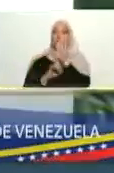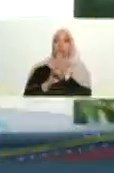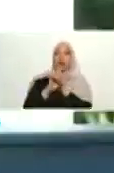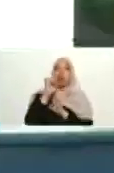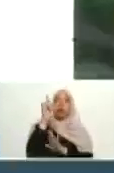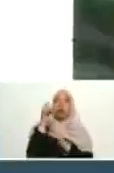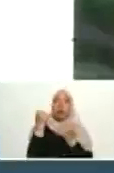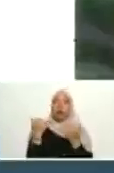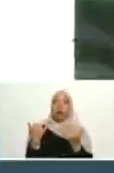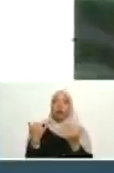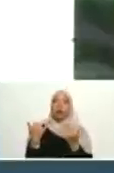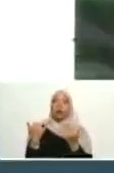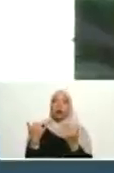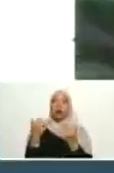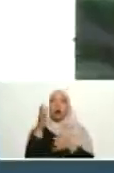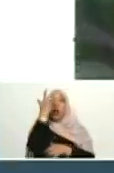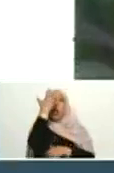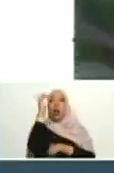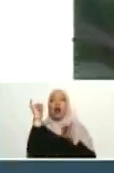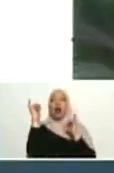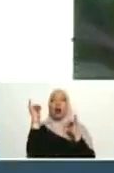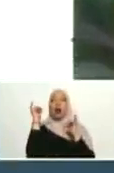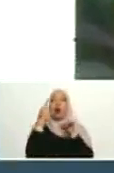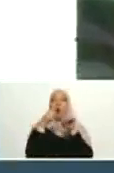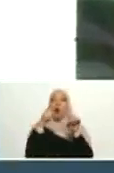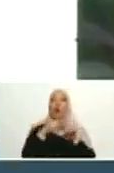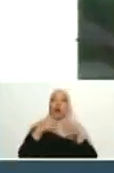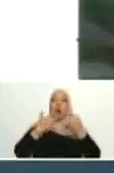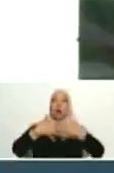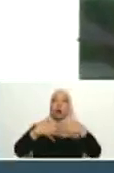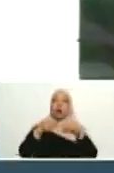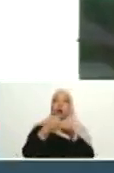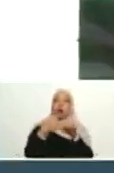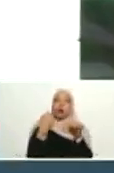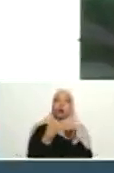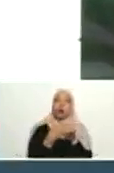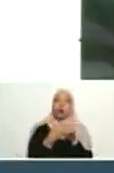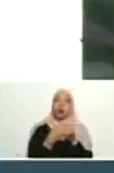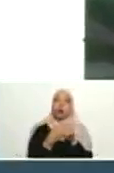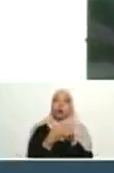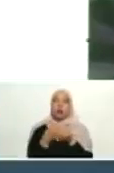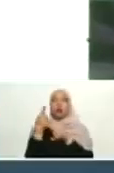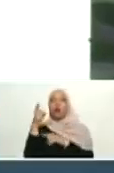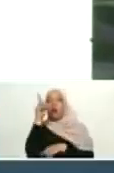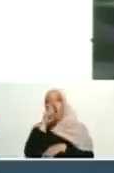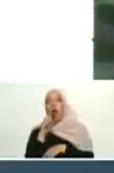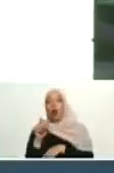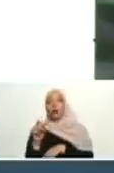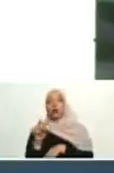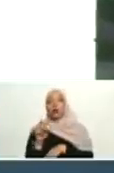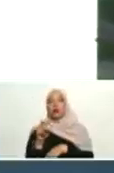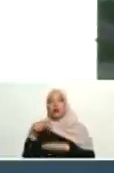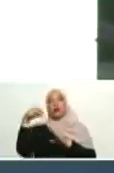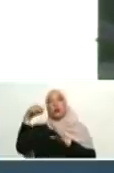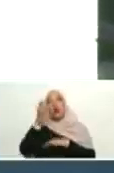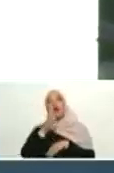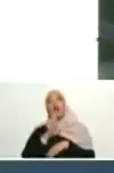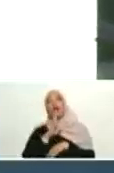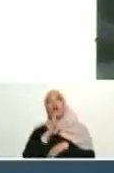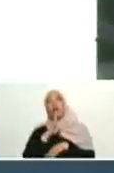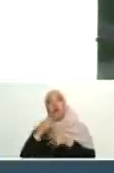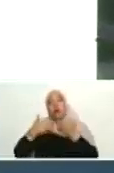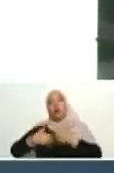estas vacaciones de carnaval, y el motor de los emprendedores. Yo le decía que en lo que va de año, el Fondo Nacional de Emprendimiento más